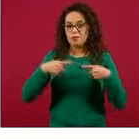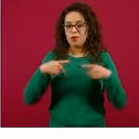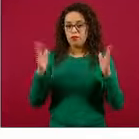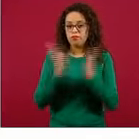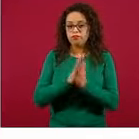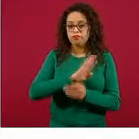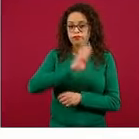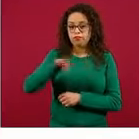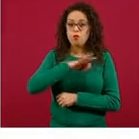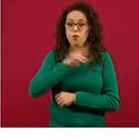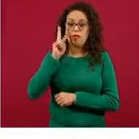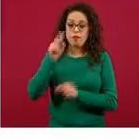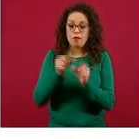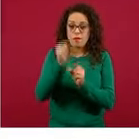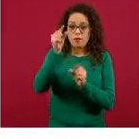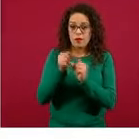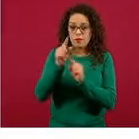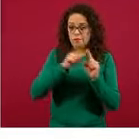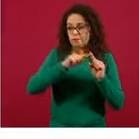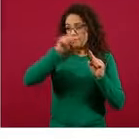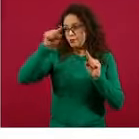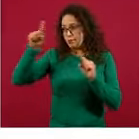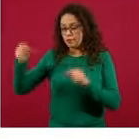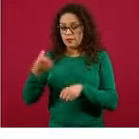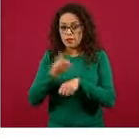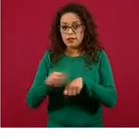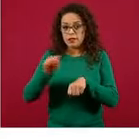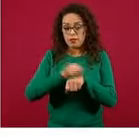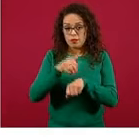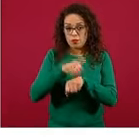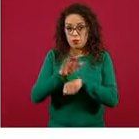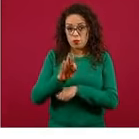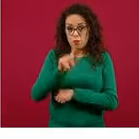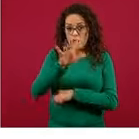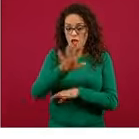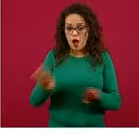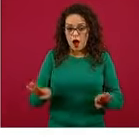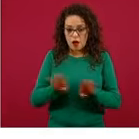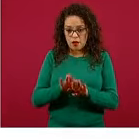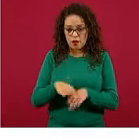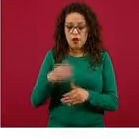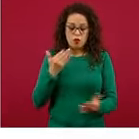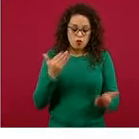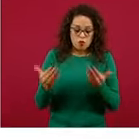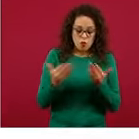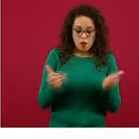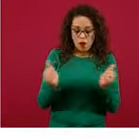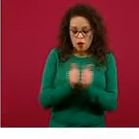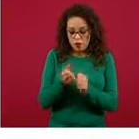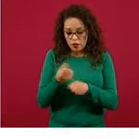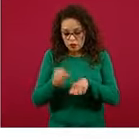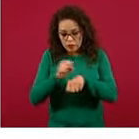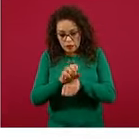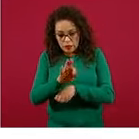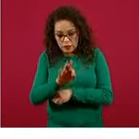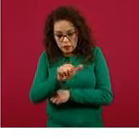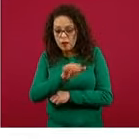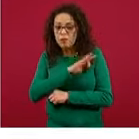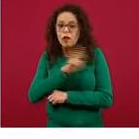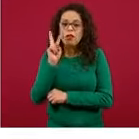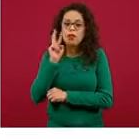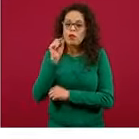defunciones. Estamos cerrando la semana 47 para que, en comparación a la 46, un ligero incremento